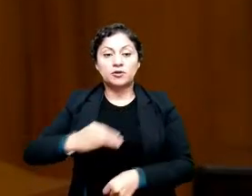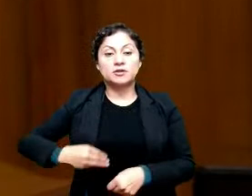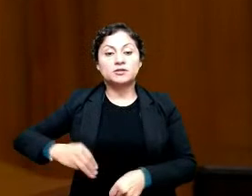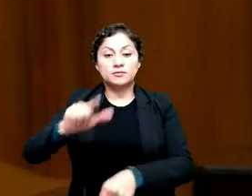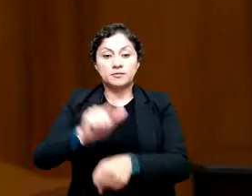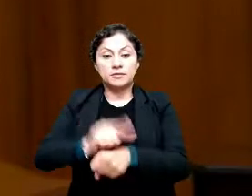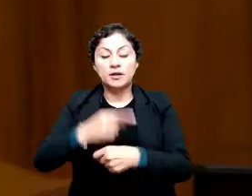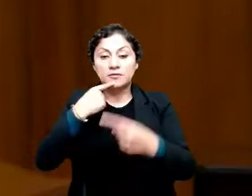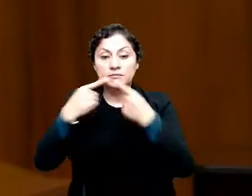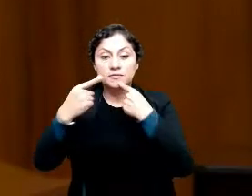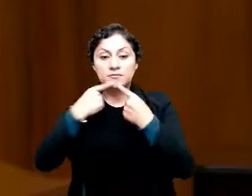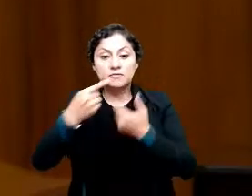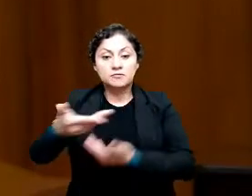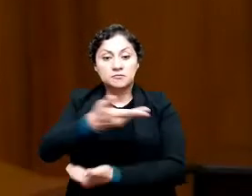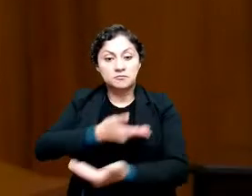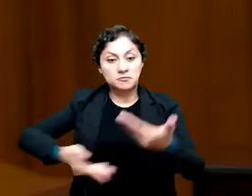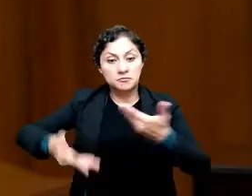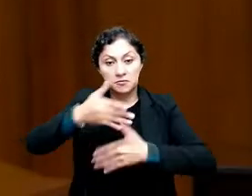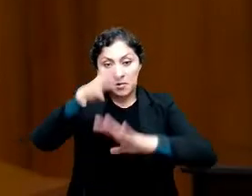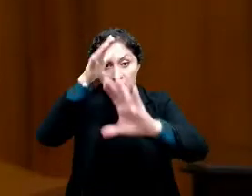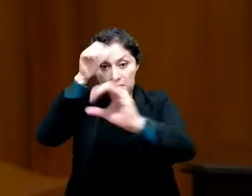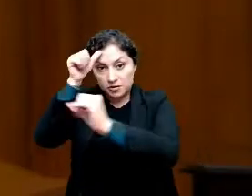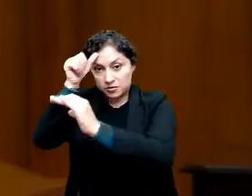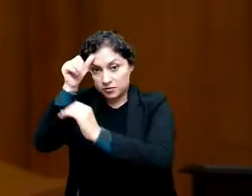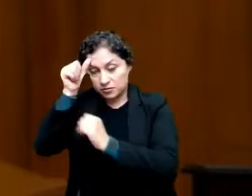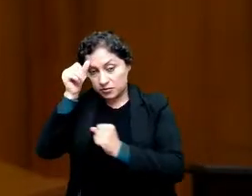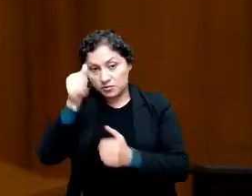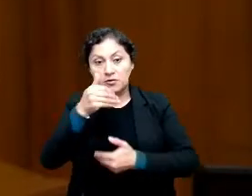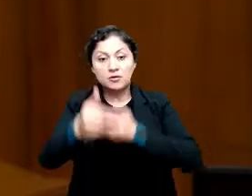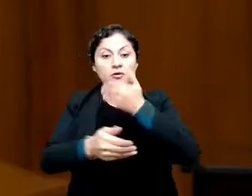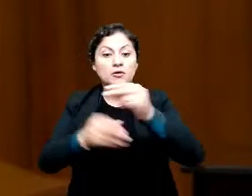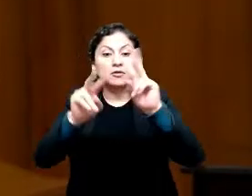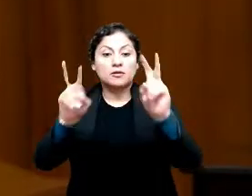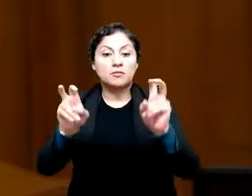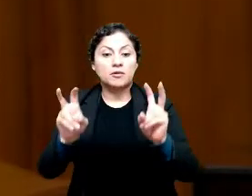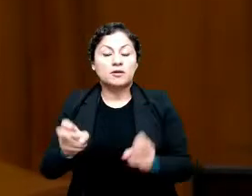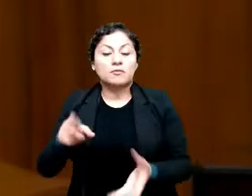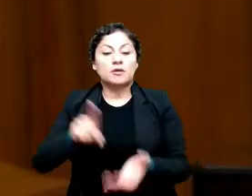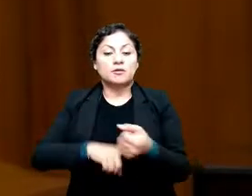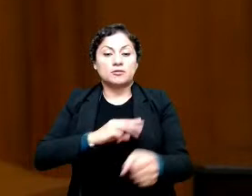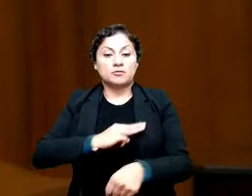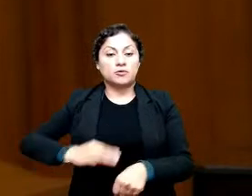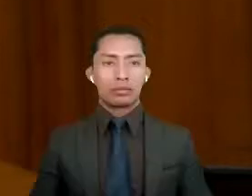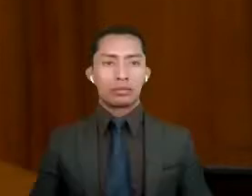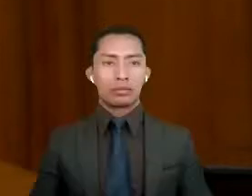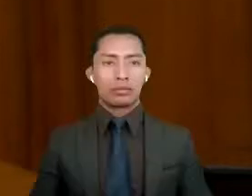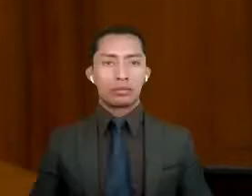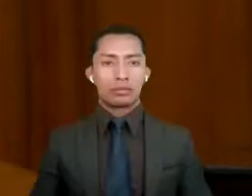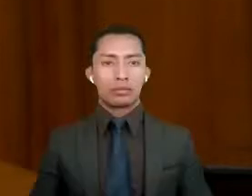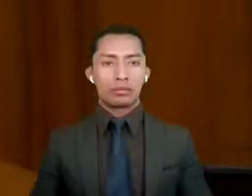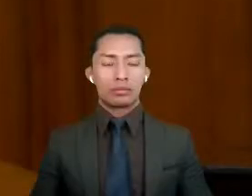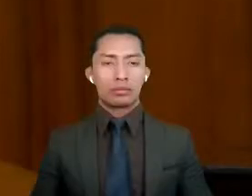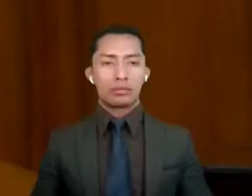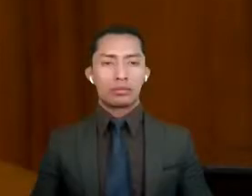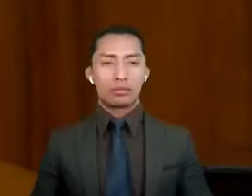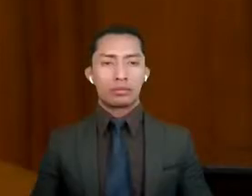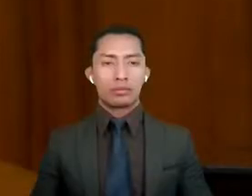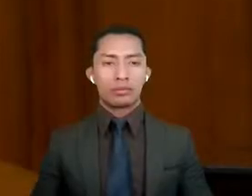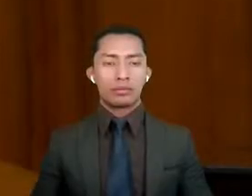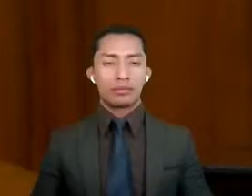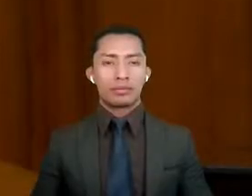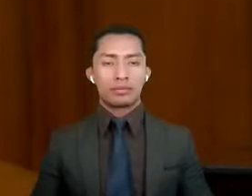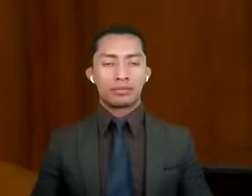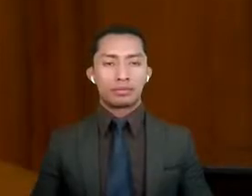al entendimiento y al seguimiento de los asuntos de la agenda municipal y de carácter regional. Se ha construido